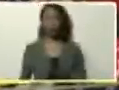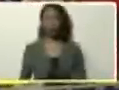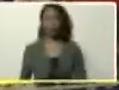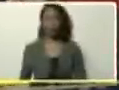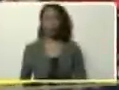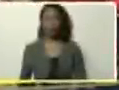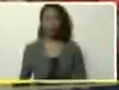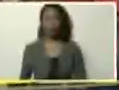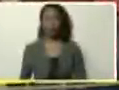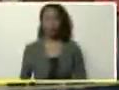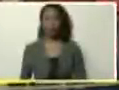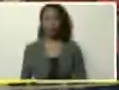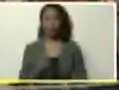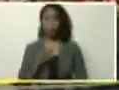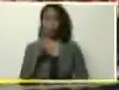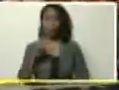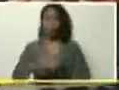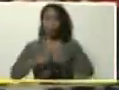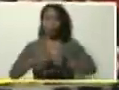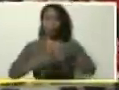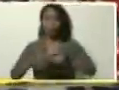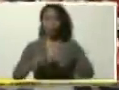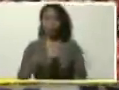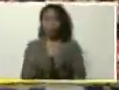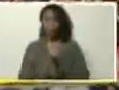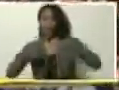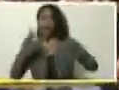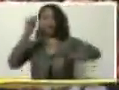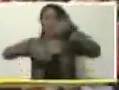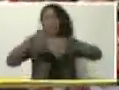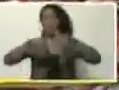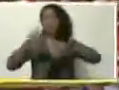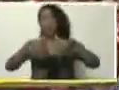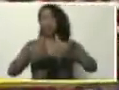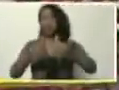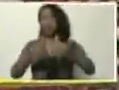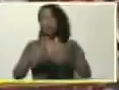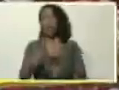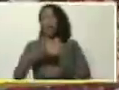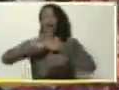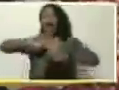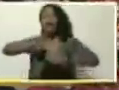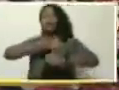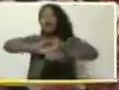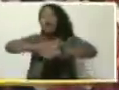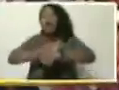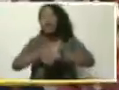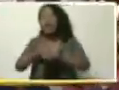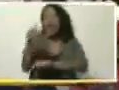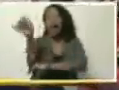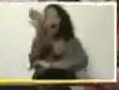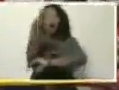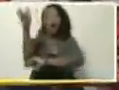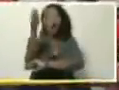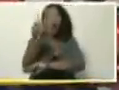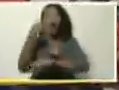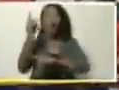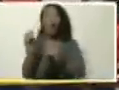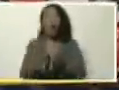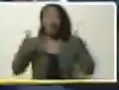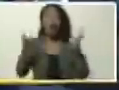de noviembre, durante la realización de las megaelecciones, Rodríguez, abanderado por el gran